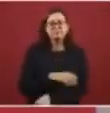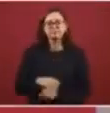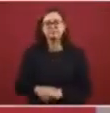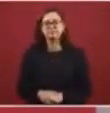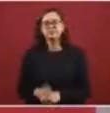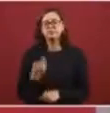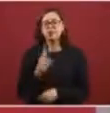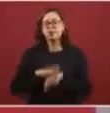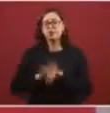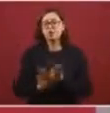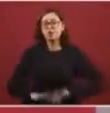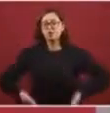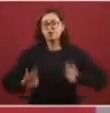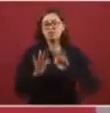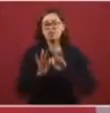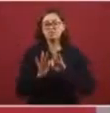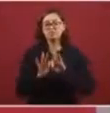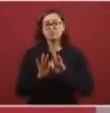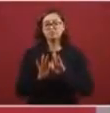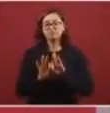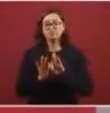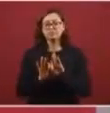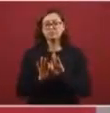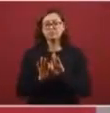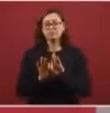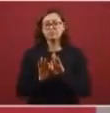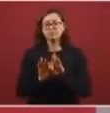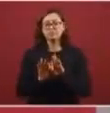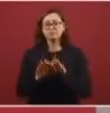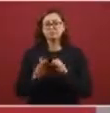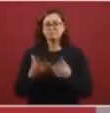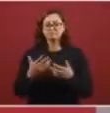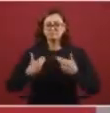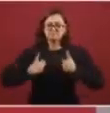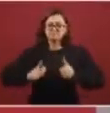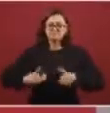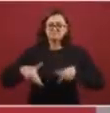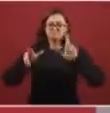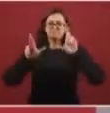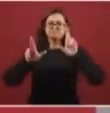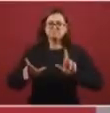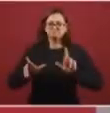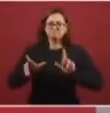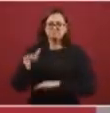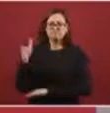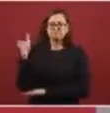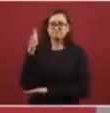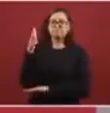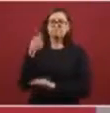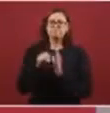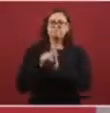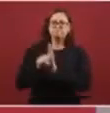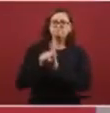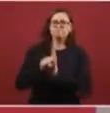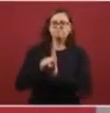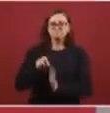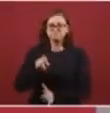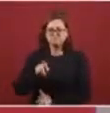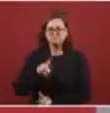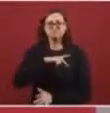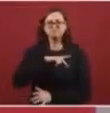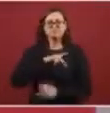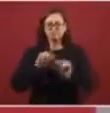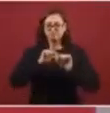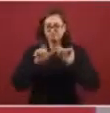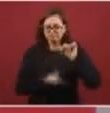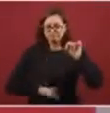pero sobre todo de estar portando el nombre de nuestro símbolo patrio y nuestro más orgulloso nombre que es